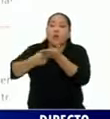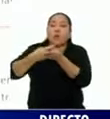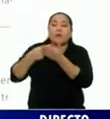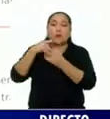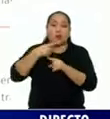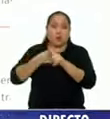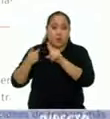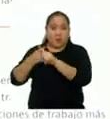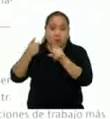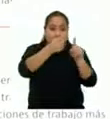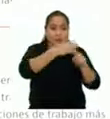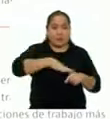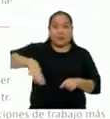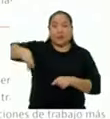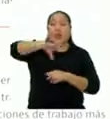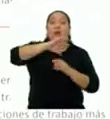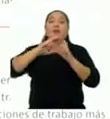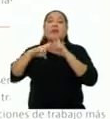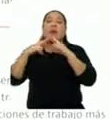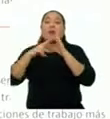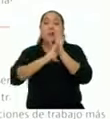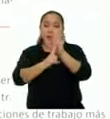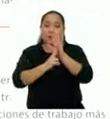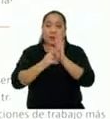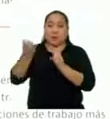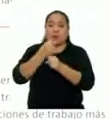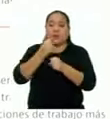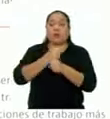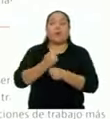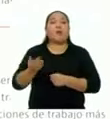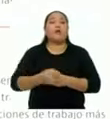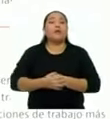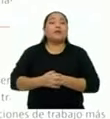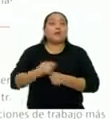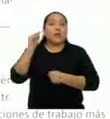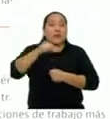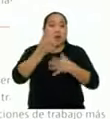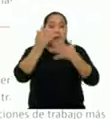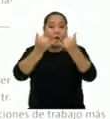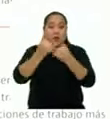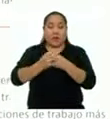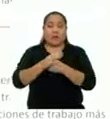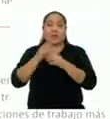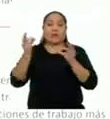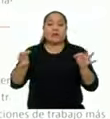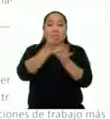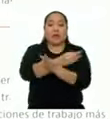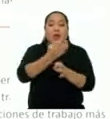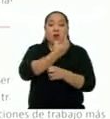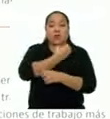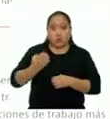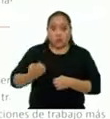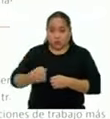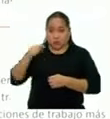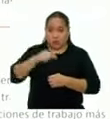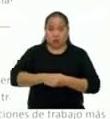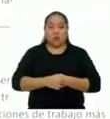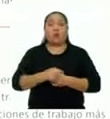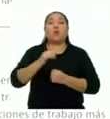diversas representaciones del sector trabajador y empleador involucradas, en el presente gobierno de transición se reglamentaron las leyes que mejoran